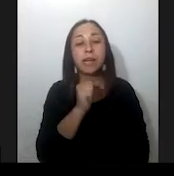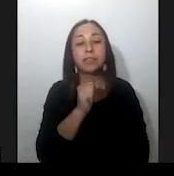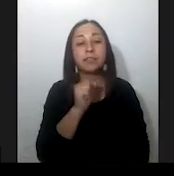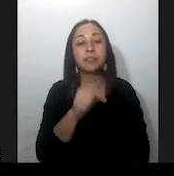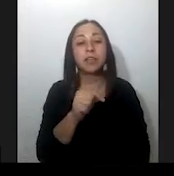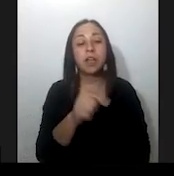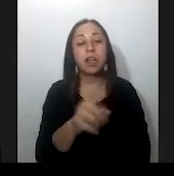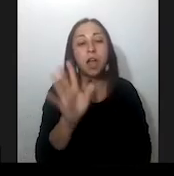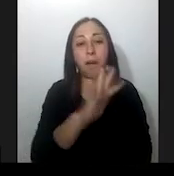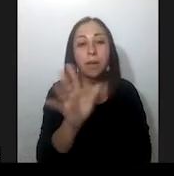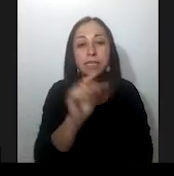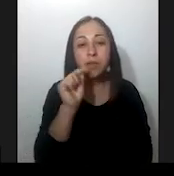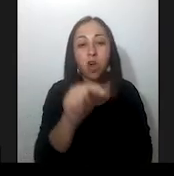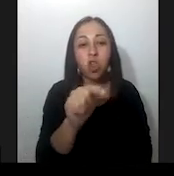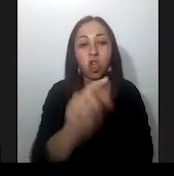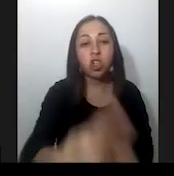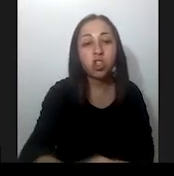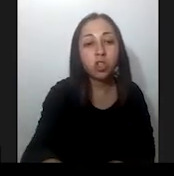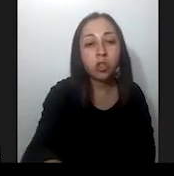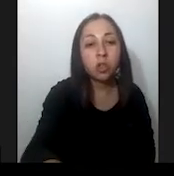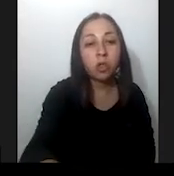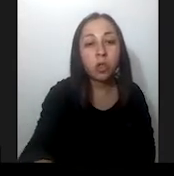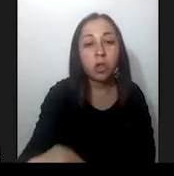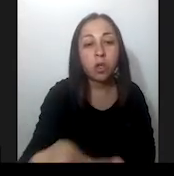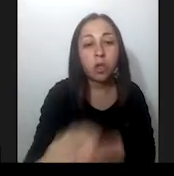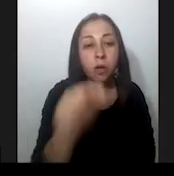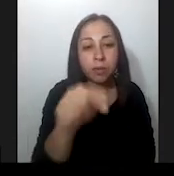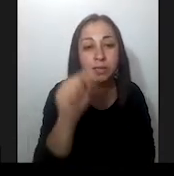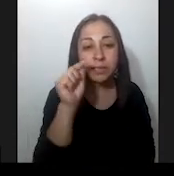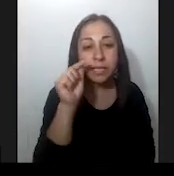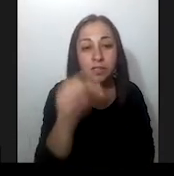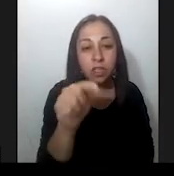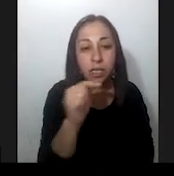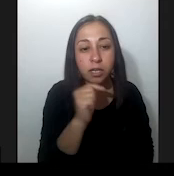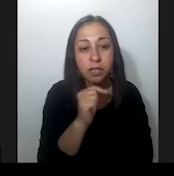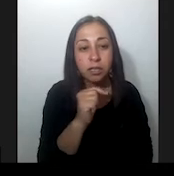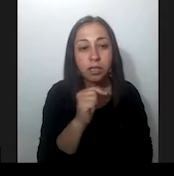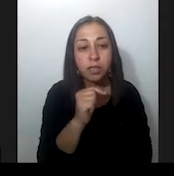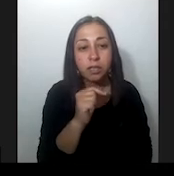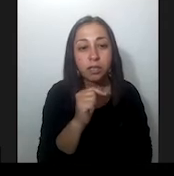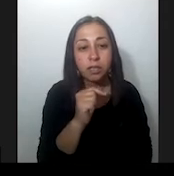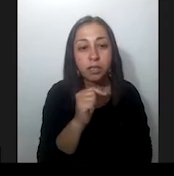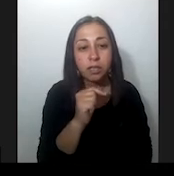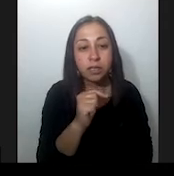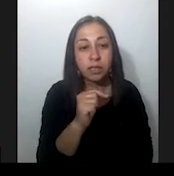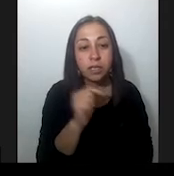Aceptar. Y ya a todo el mundo les debería aparecer un botoncito donde ustedes pueden seleccionar